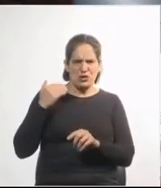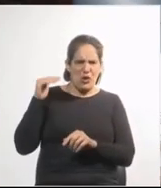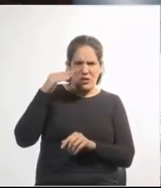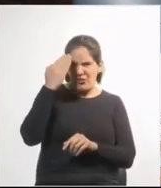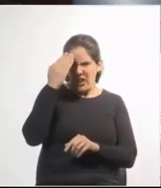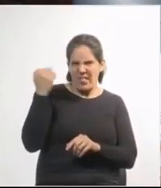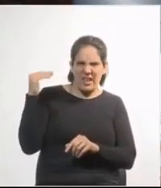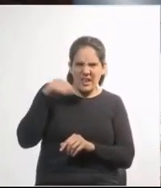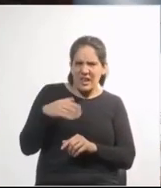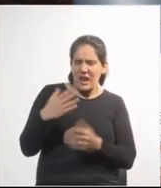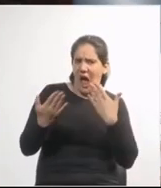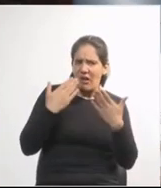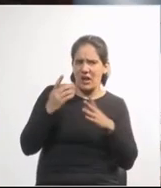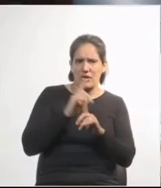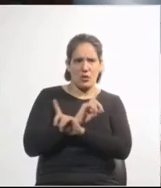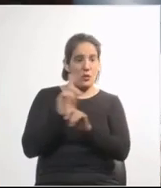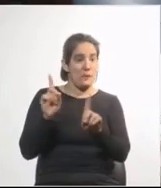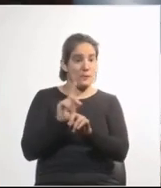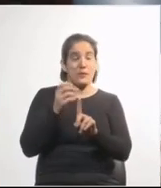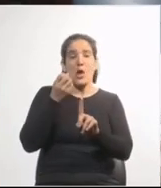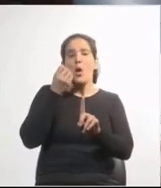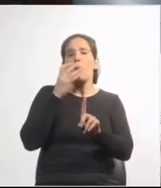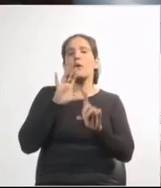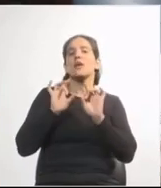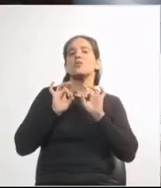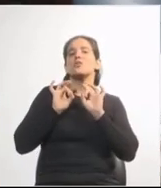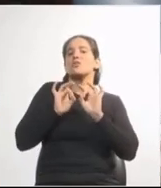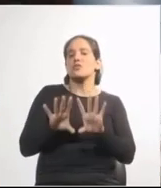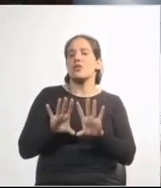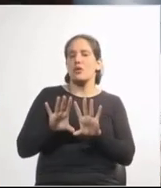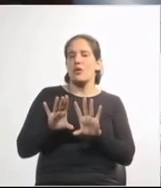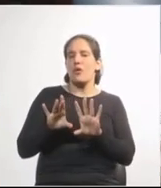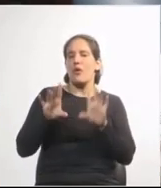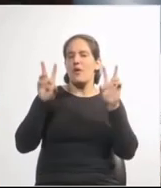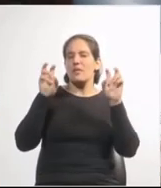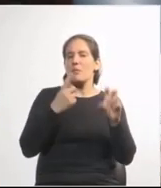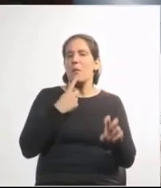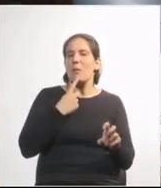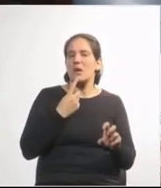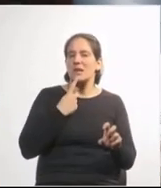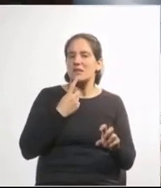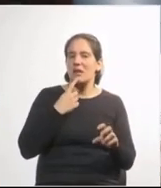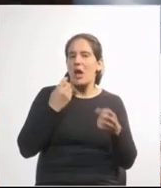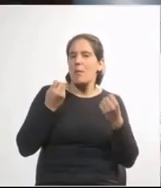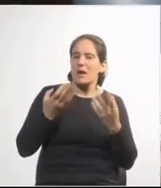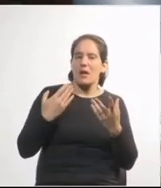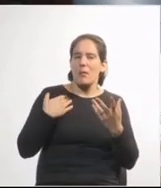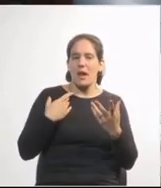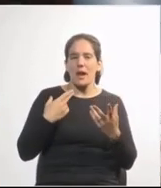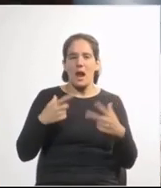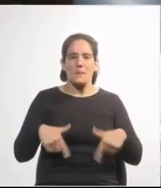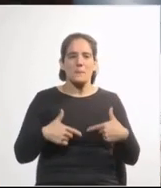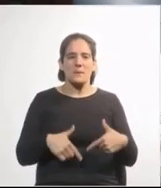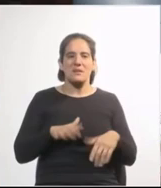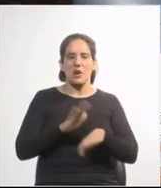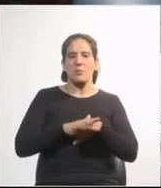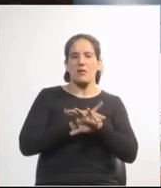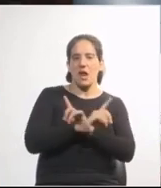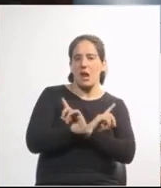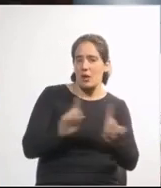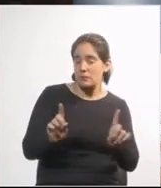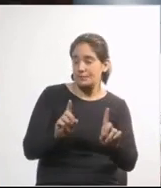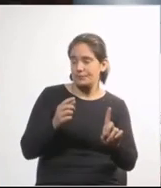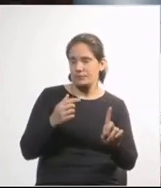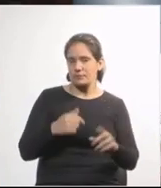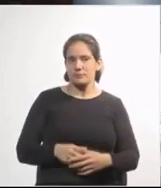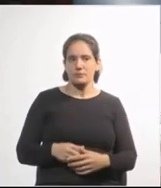de esa instancia porque la misma solo se trataba de una acción política destinada a aliviar la presión sobre el ministro por el fracaso en el